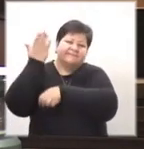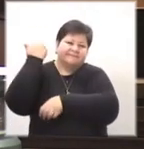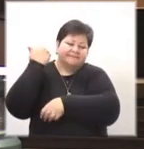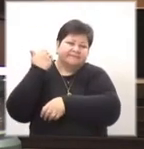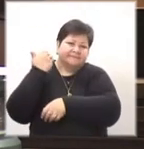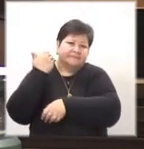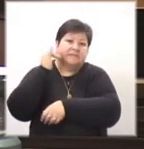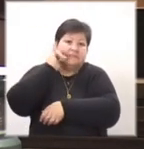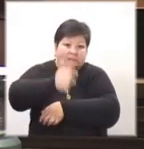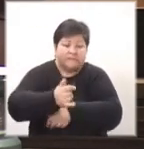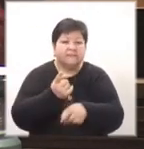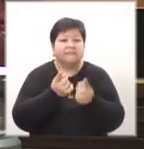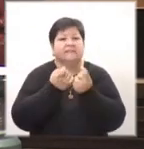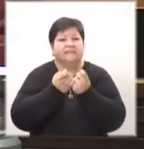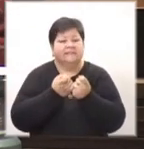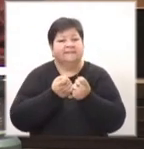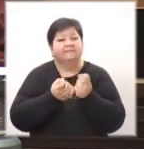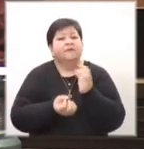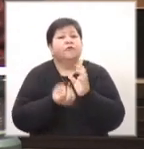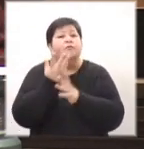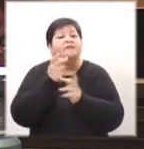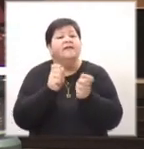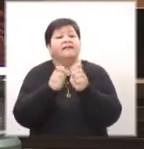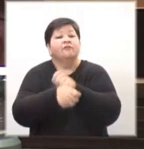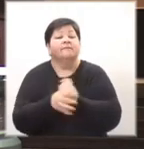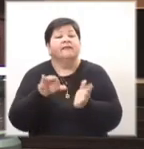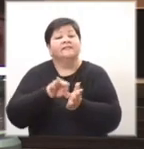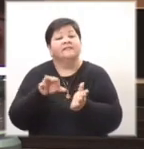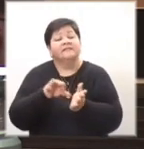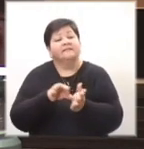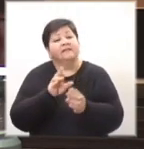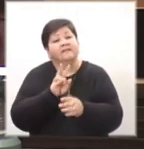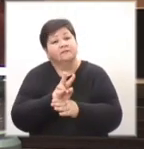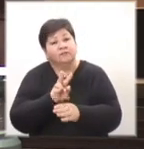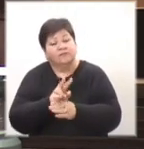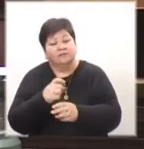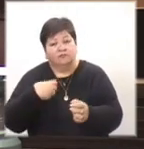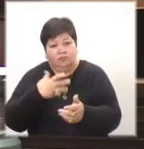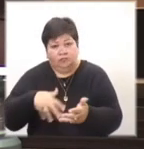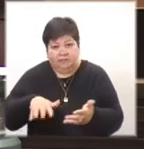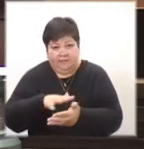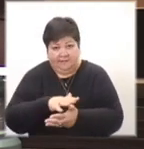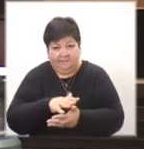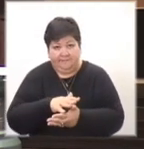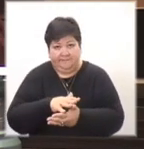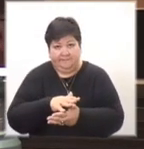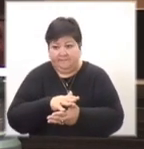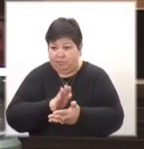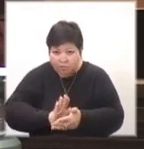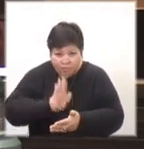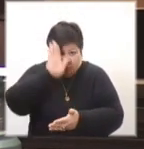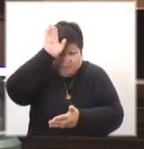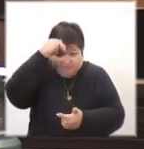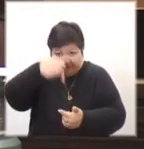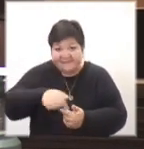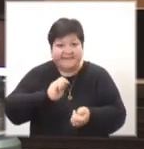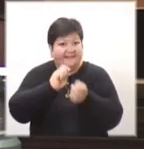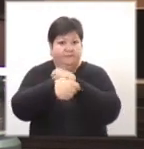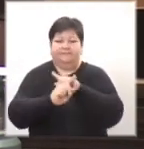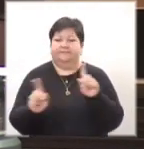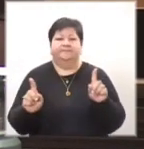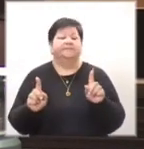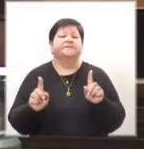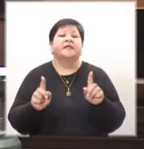necesario procesar nuevas reformas al sistema de seguridad social. Pero no vamos a votar esta reforma porque entendemos que